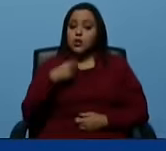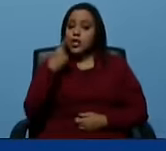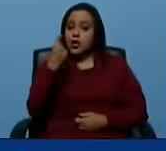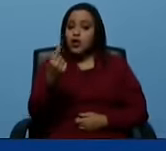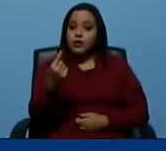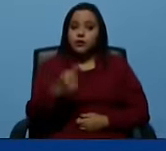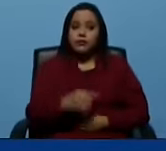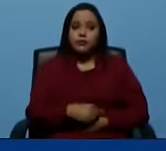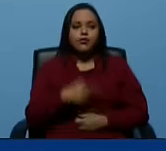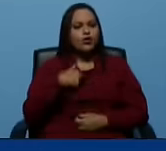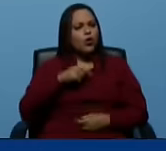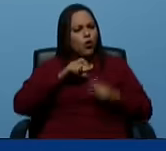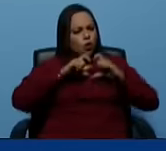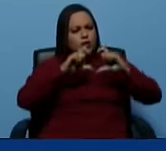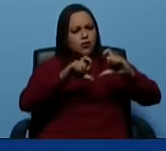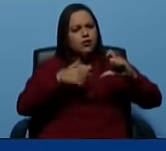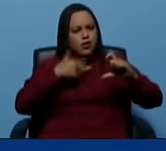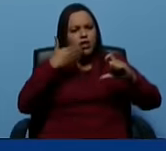desde mi corazón le digo,